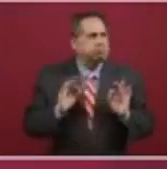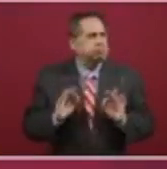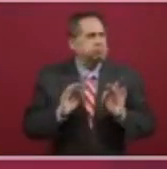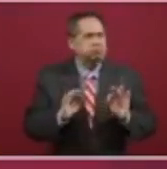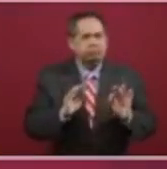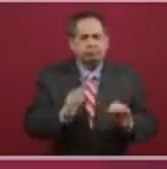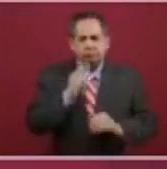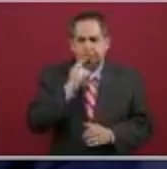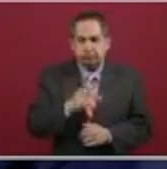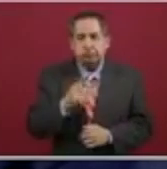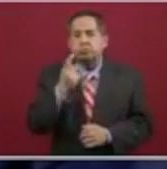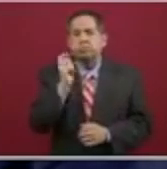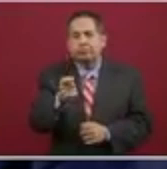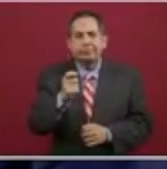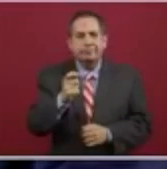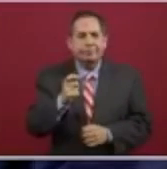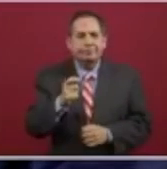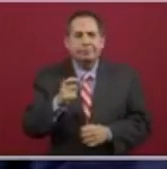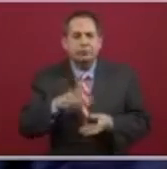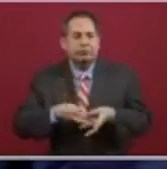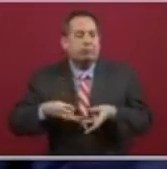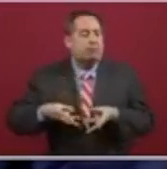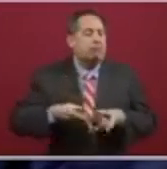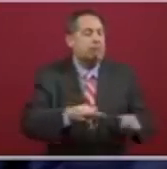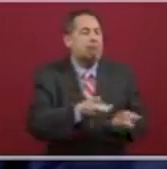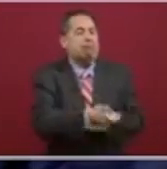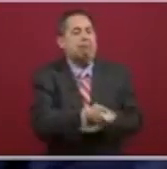es inversión y no